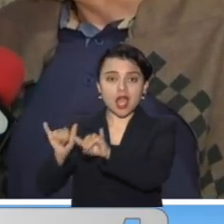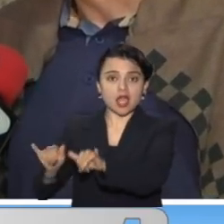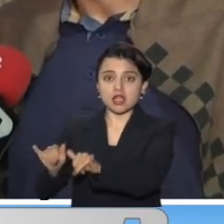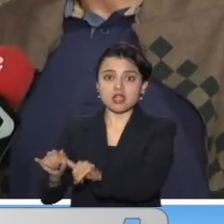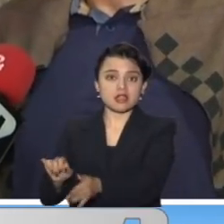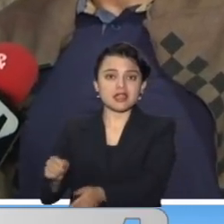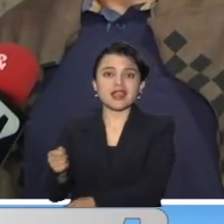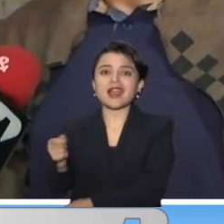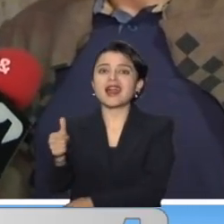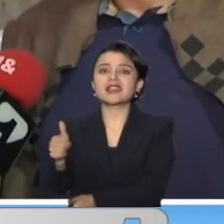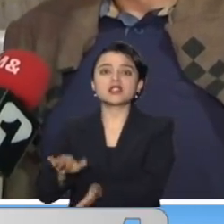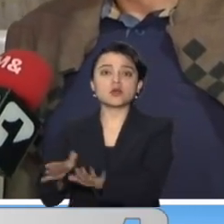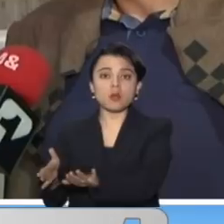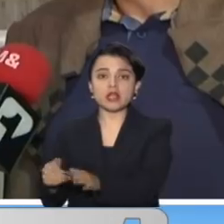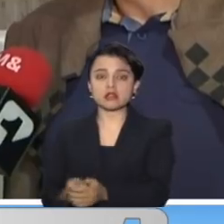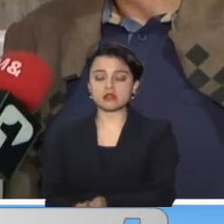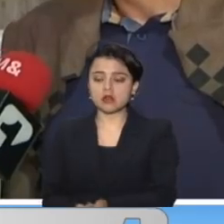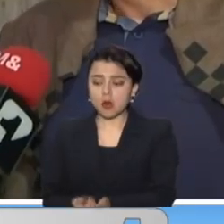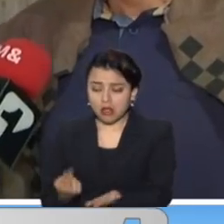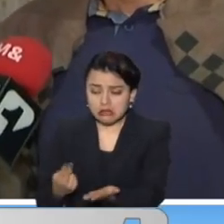terminé de estudiar en silla de ruedas.